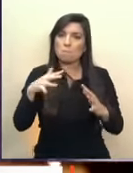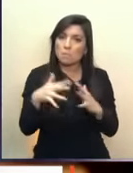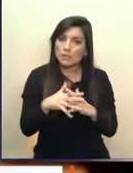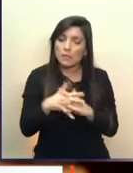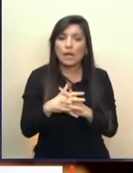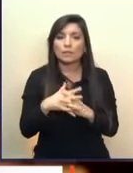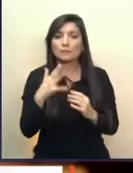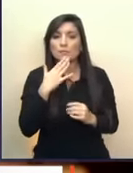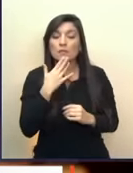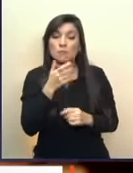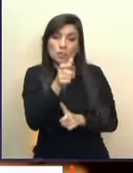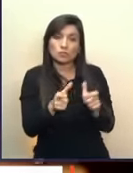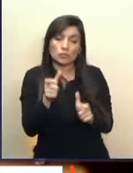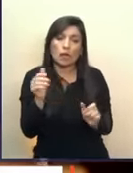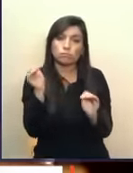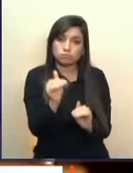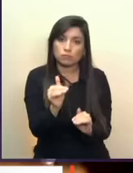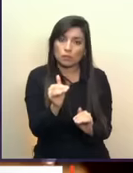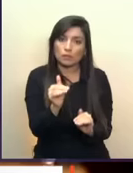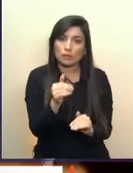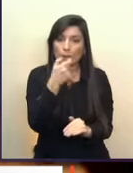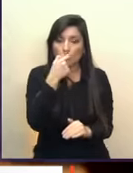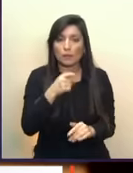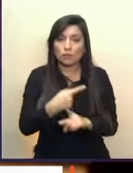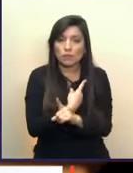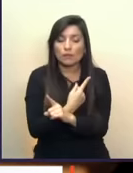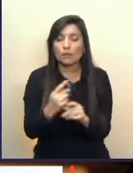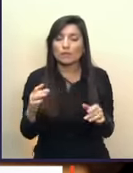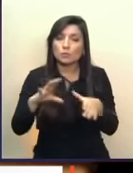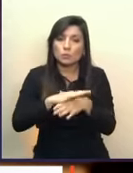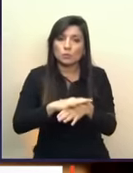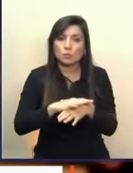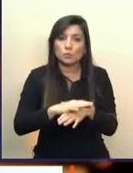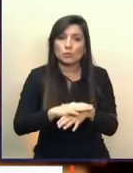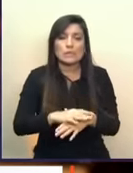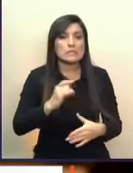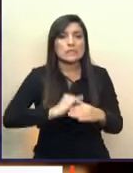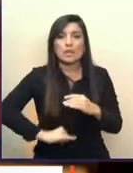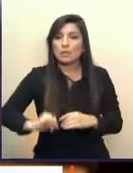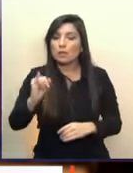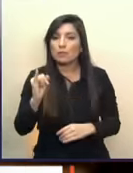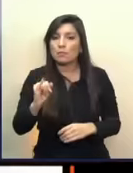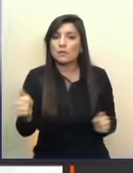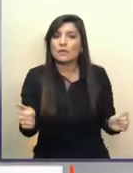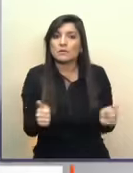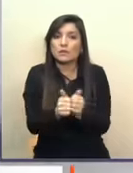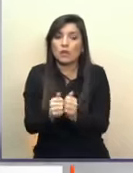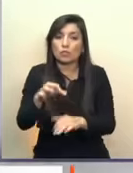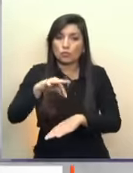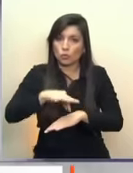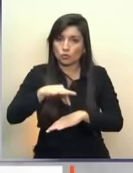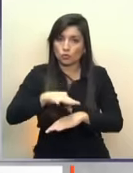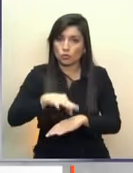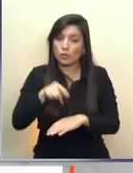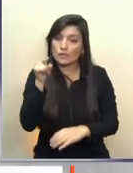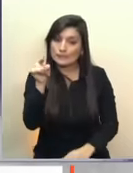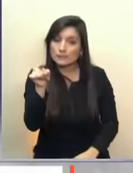sus camaradas con quienes vuelve a juntarse. Y siempre está muy cerca el doctor Mengele, que lo va a